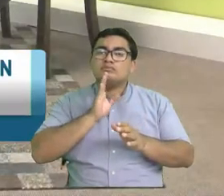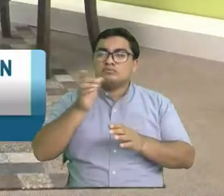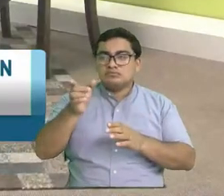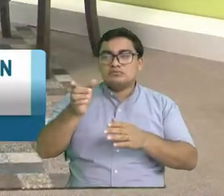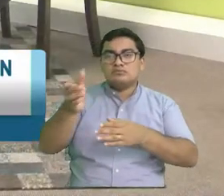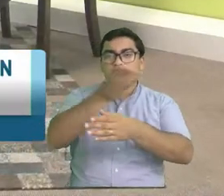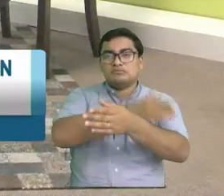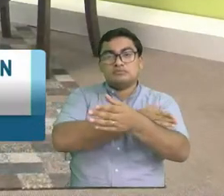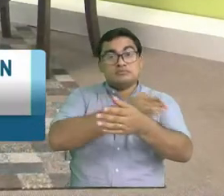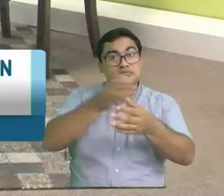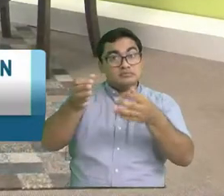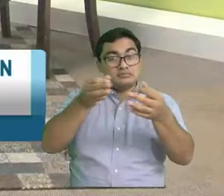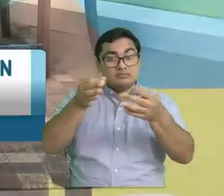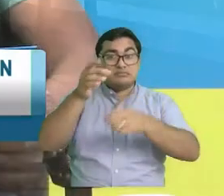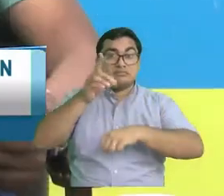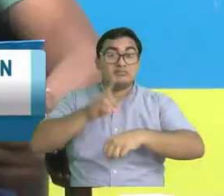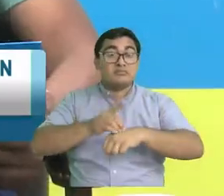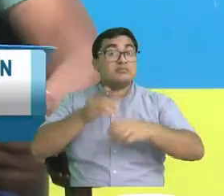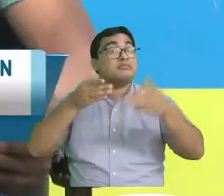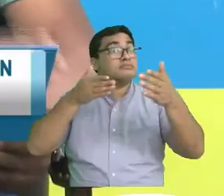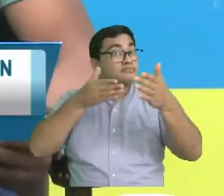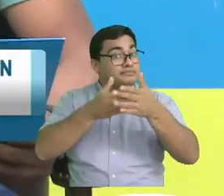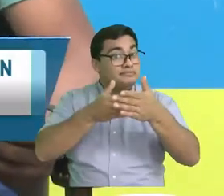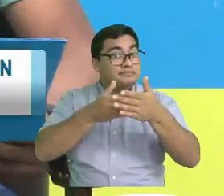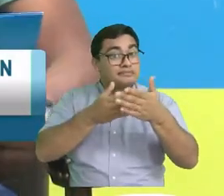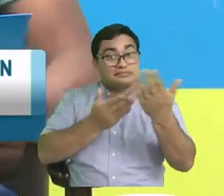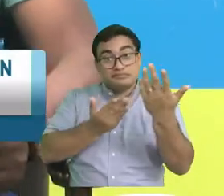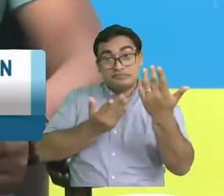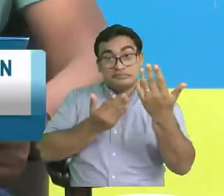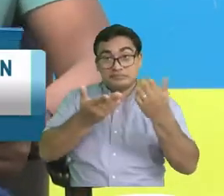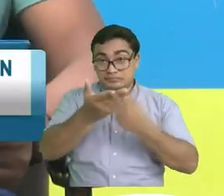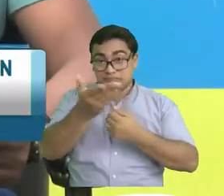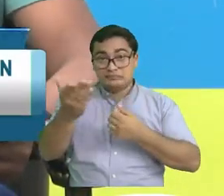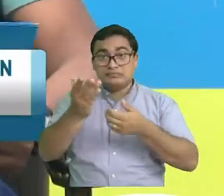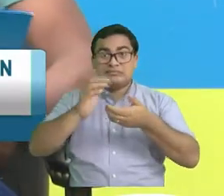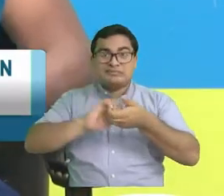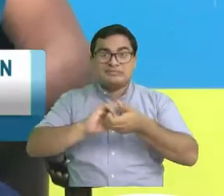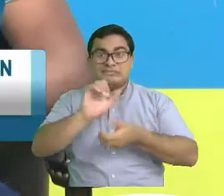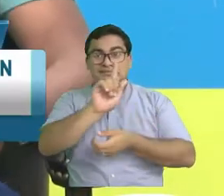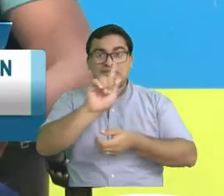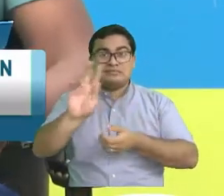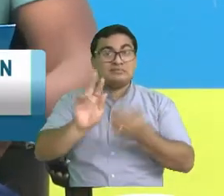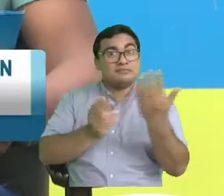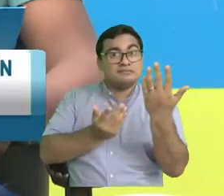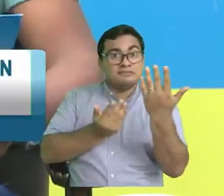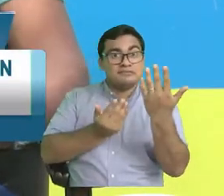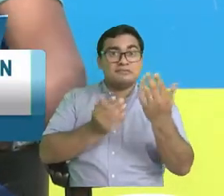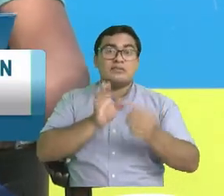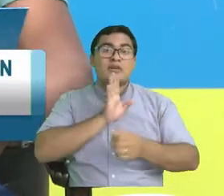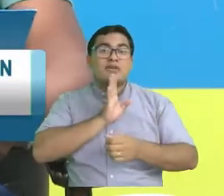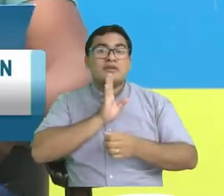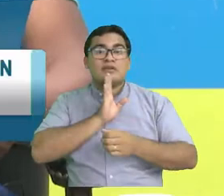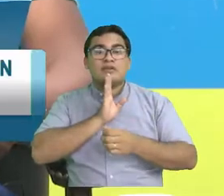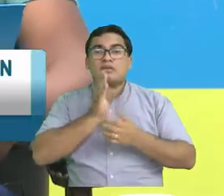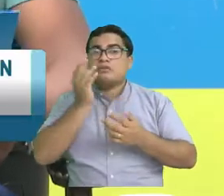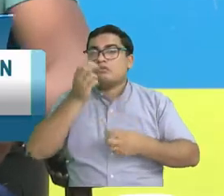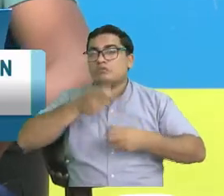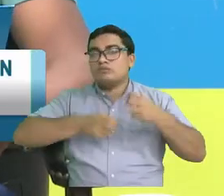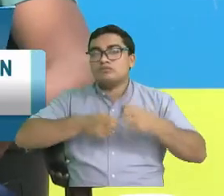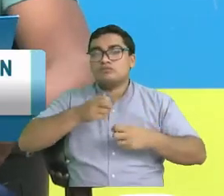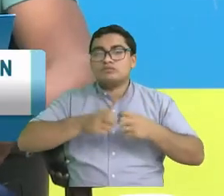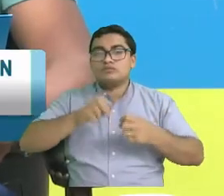planteó, doctora, cuando regresemos de la siguiente pausa, ¿le parece? Bien. Usted, amigo de televidente, no le cambie de canal porque estamos hablando hoy sobre